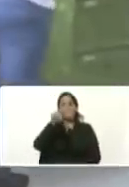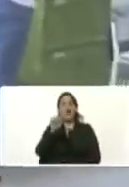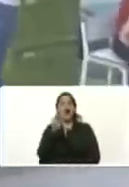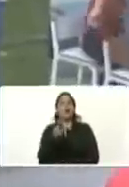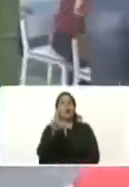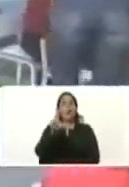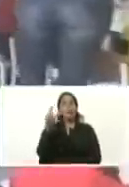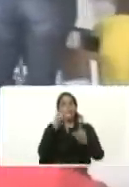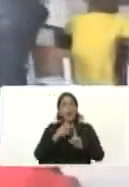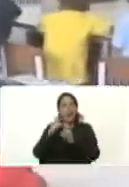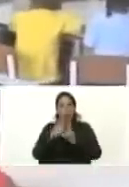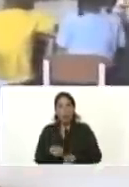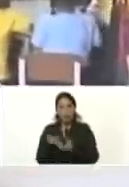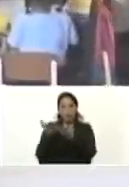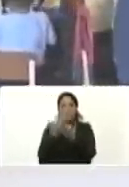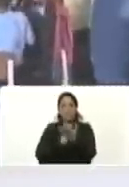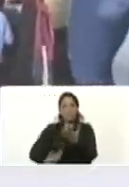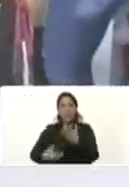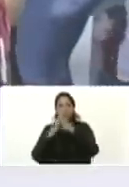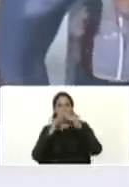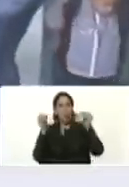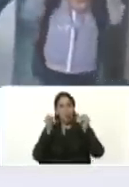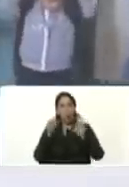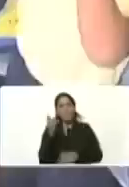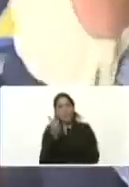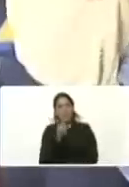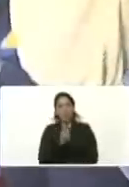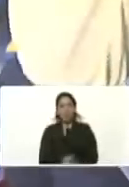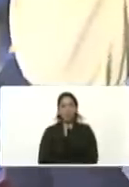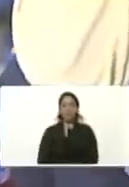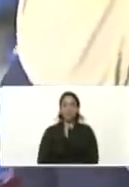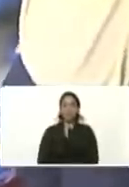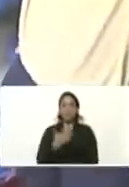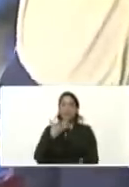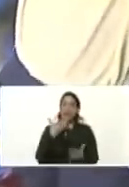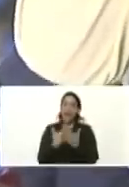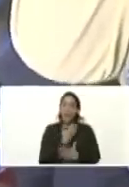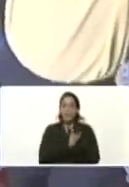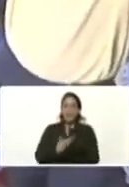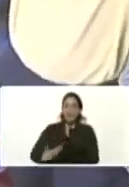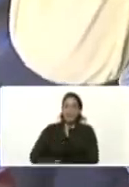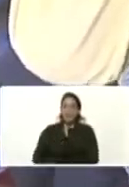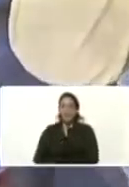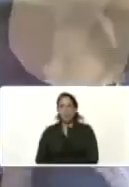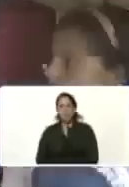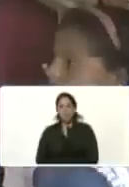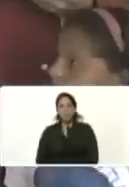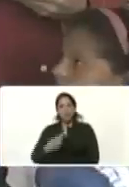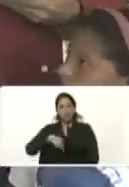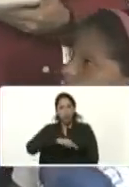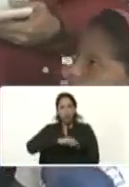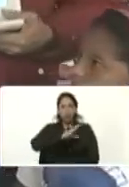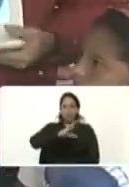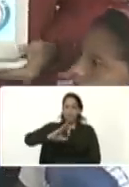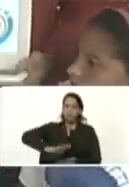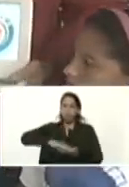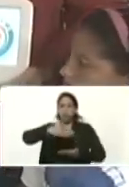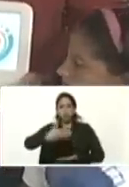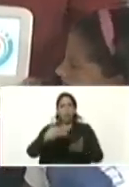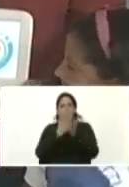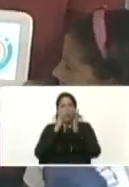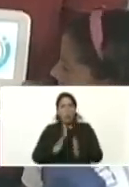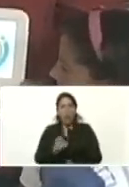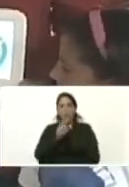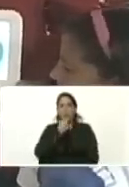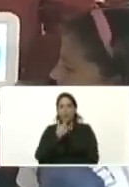para usted presidente y para toda venezuela adelante paul gracias señor presidente por lo entra canaima por nuestra escuela que quedó